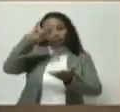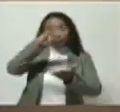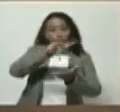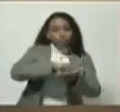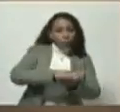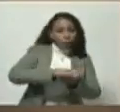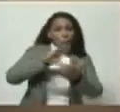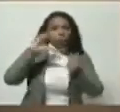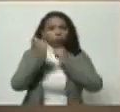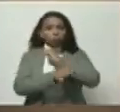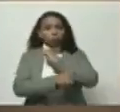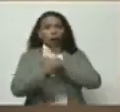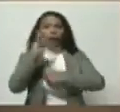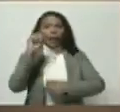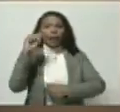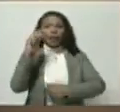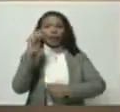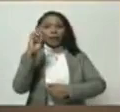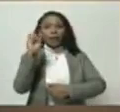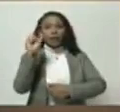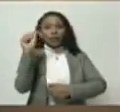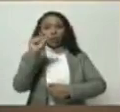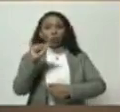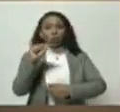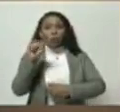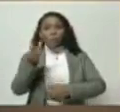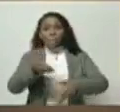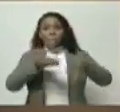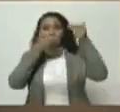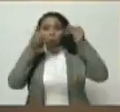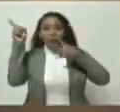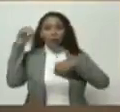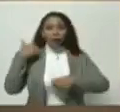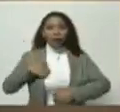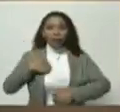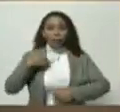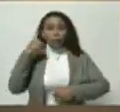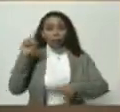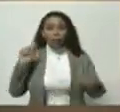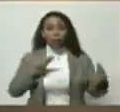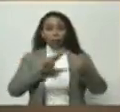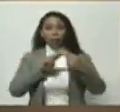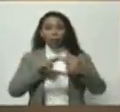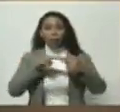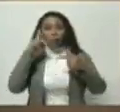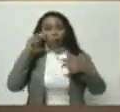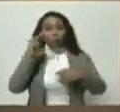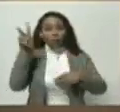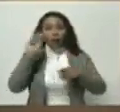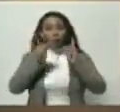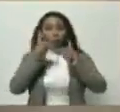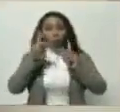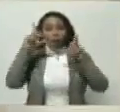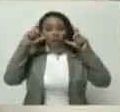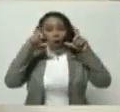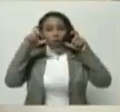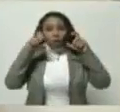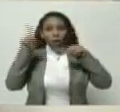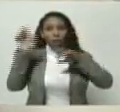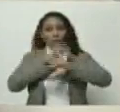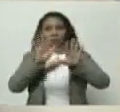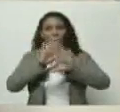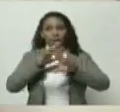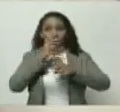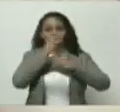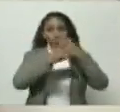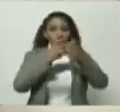de Intrasur secuestrados ilegal y vilmente en Argentina para un reencuentro. Vamos a ver algunas imágenes de estas fotografías que ya están